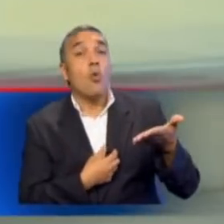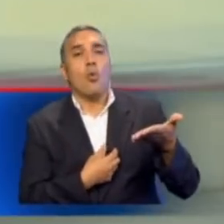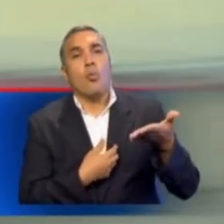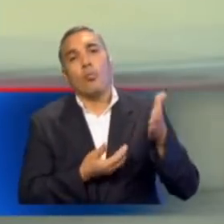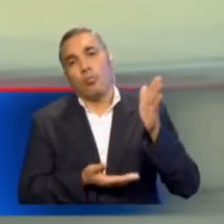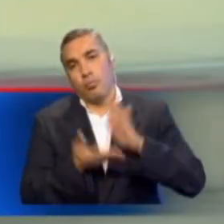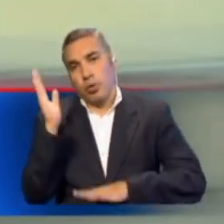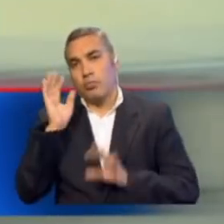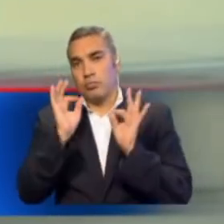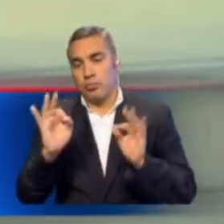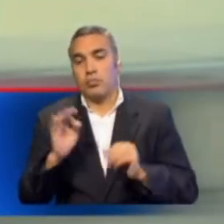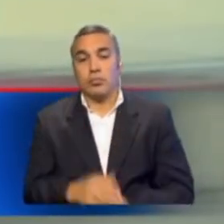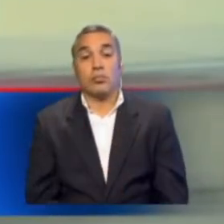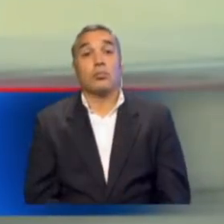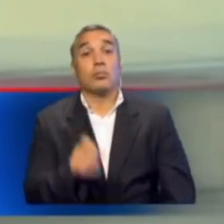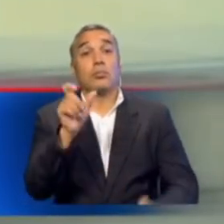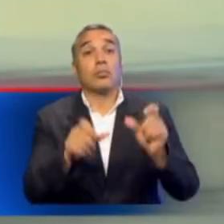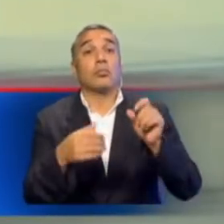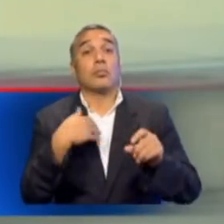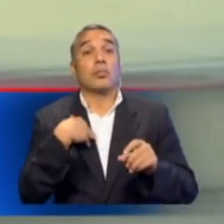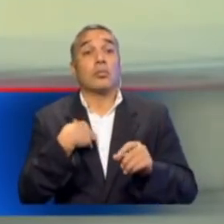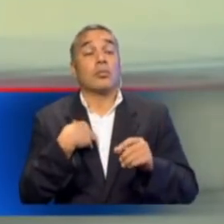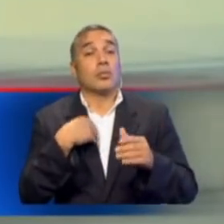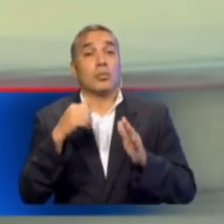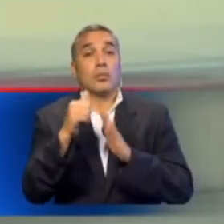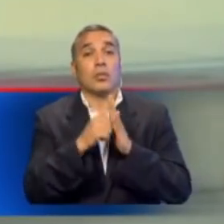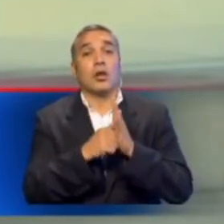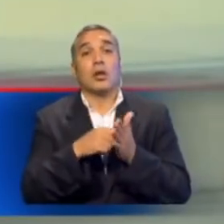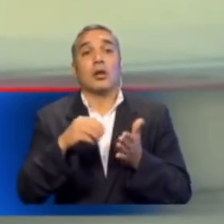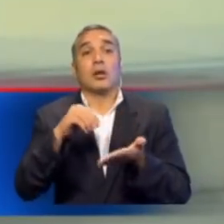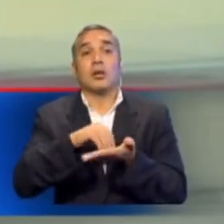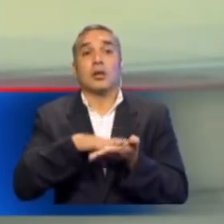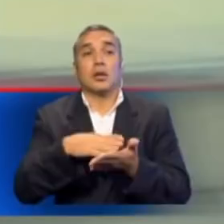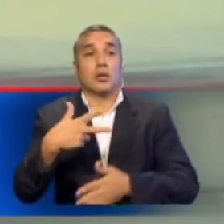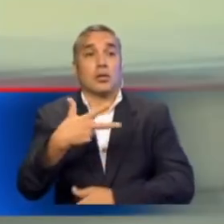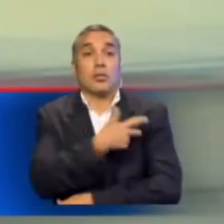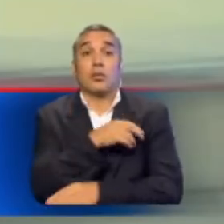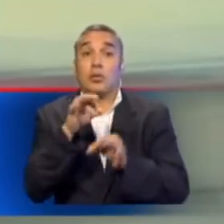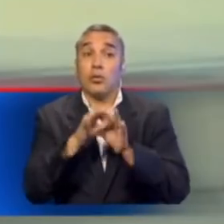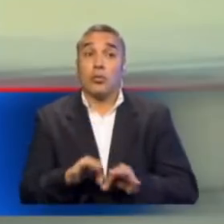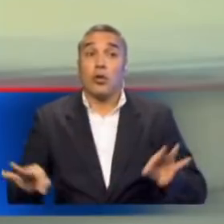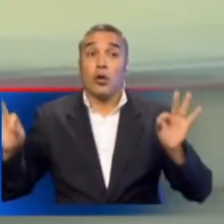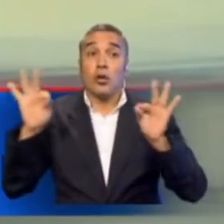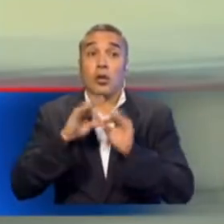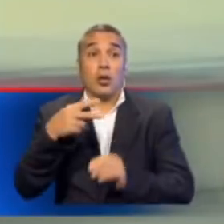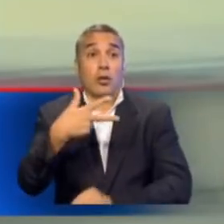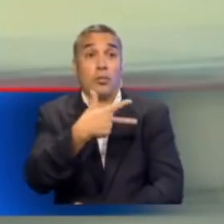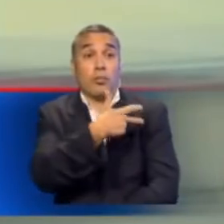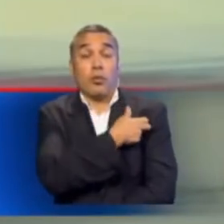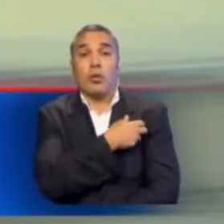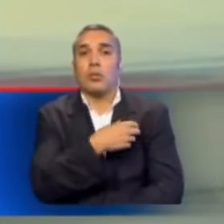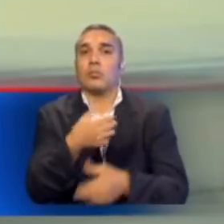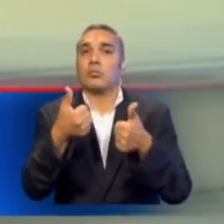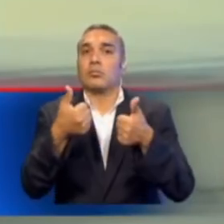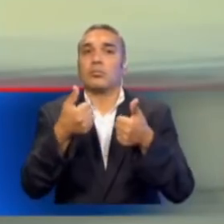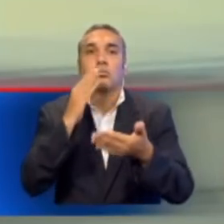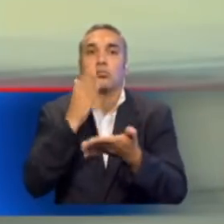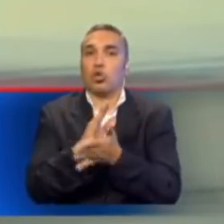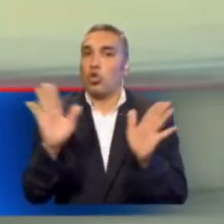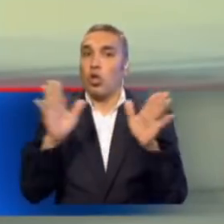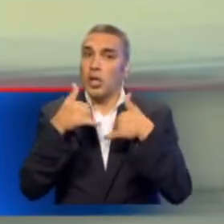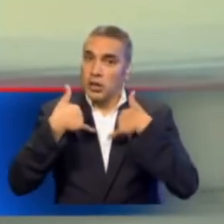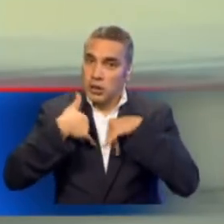tickets de embarque. Personas que tienen agendadas sus citas de vacunación, esto es importante, la vacunación se garantiza y no se